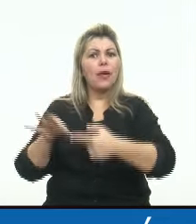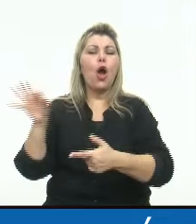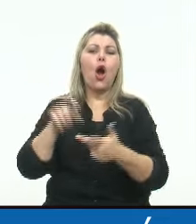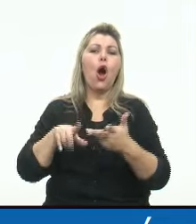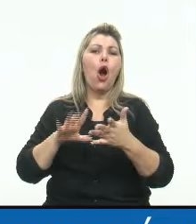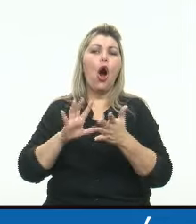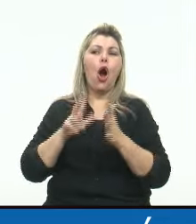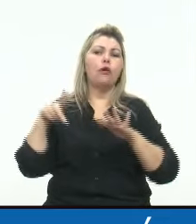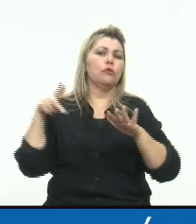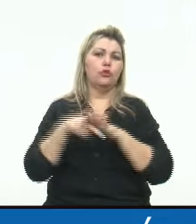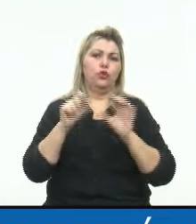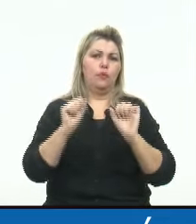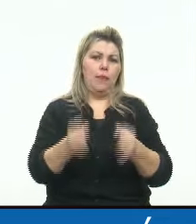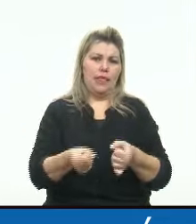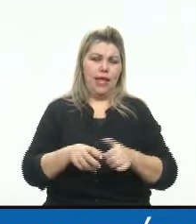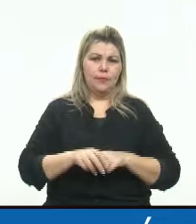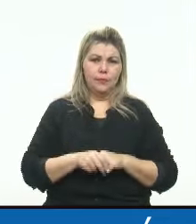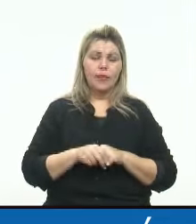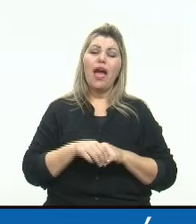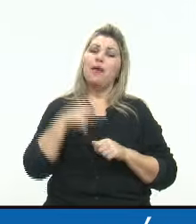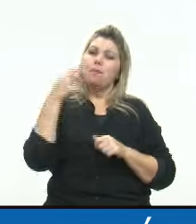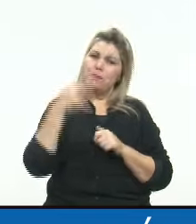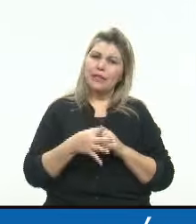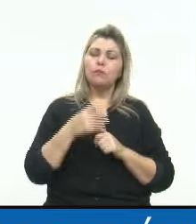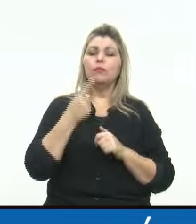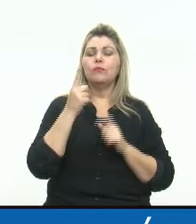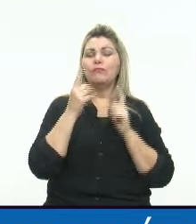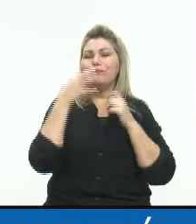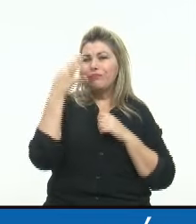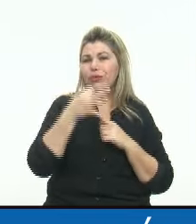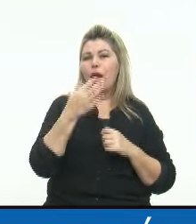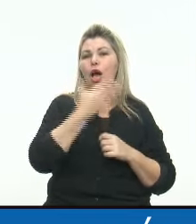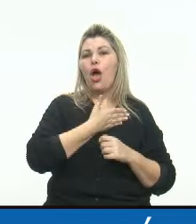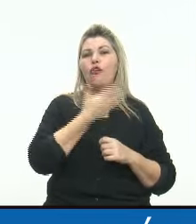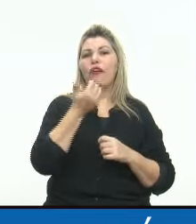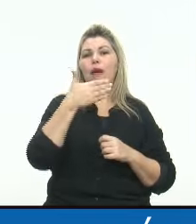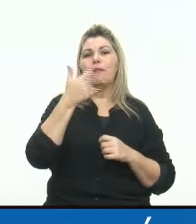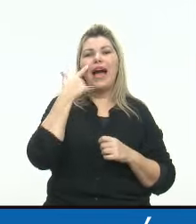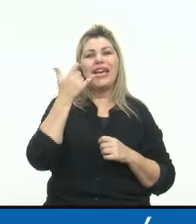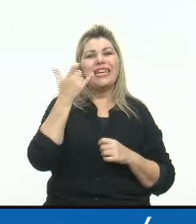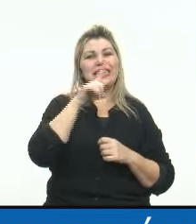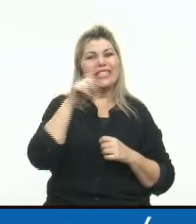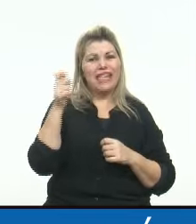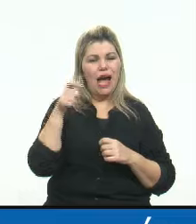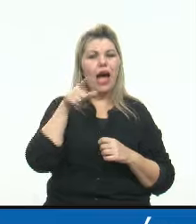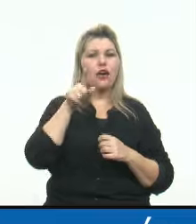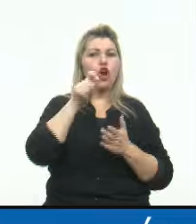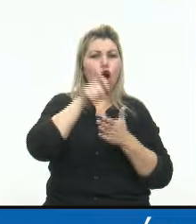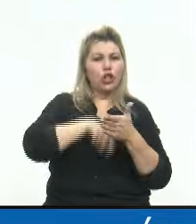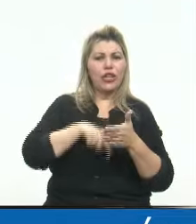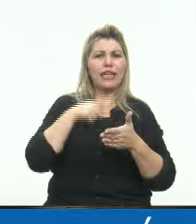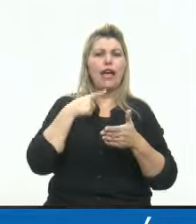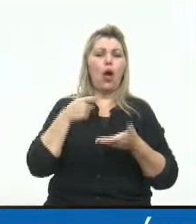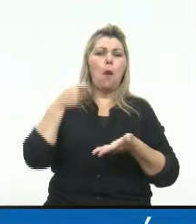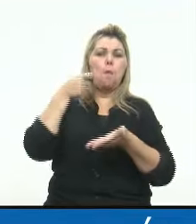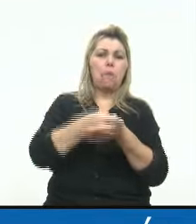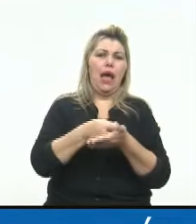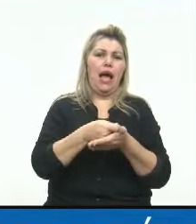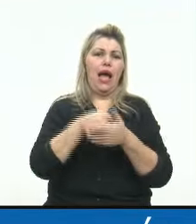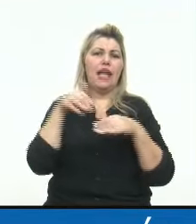Específicamente en Famaillá, el plan de mejoramiento urbano contratado con financiamiento del BID y del Tesoro Nacional tiene un avance